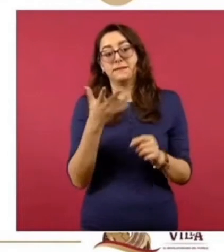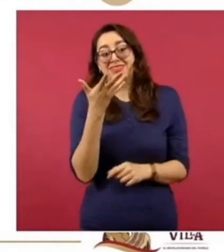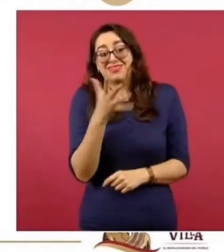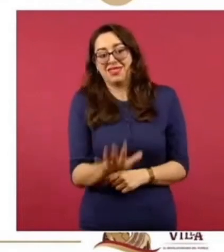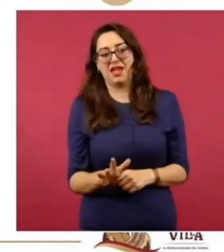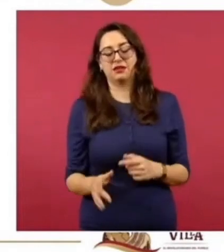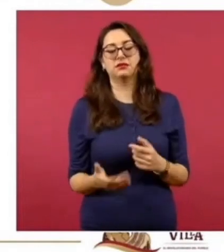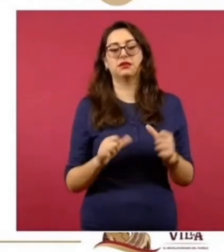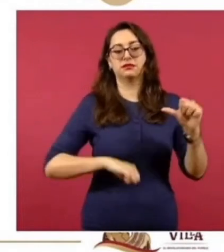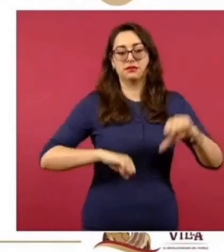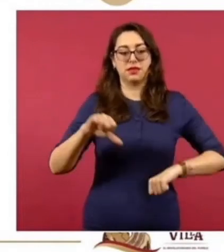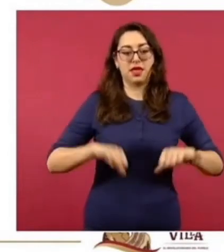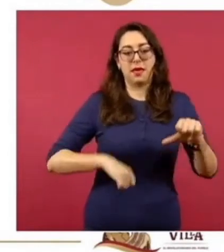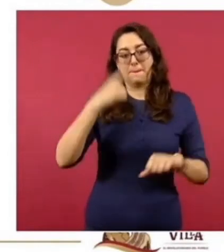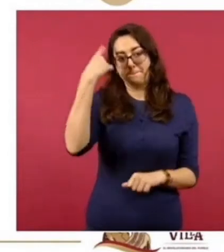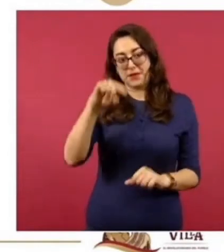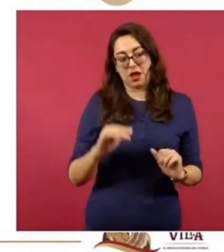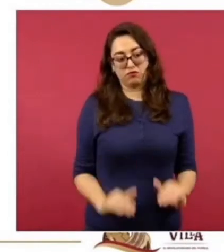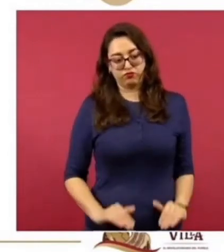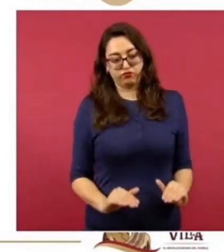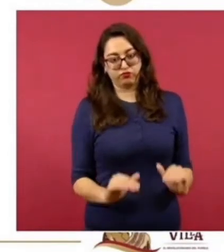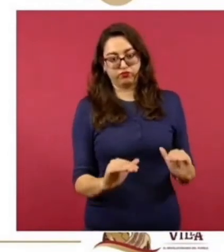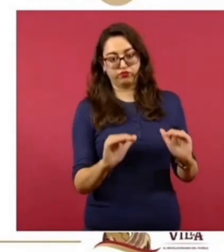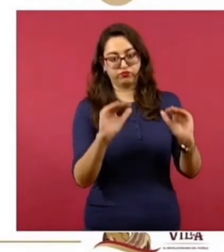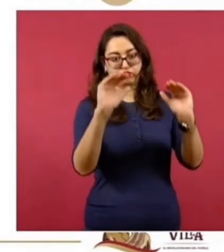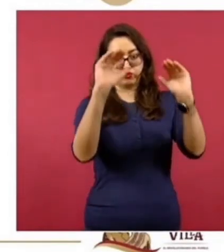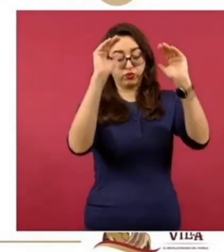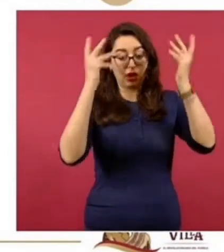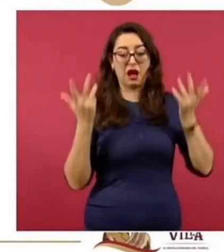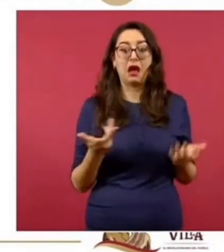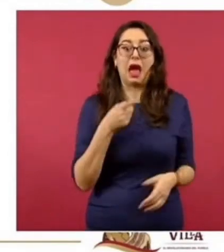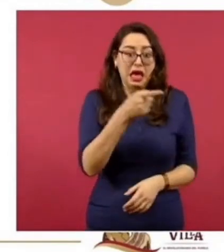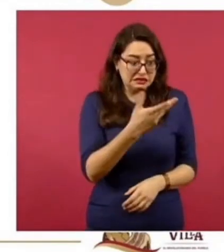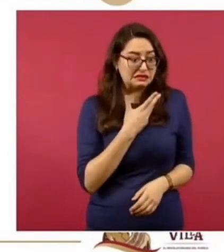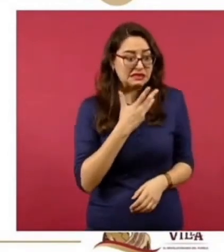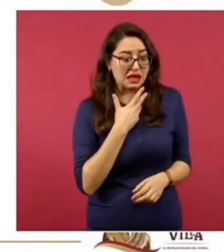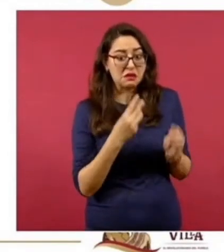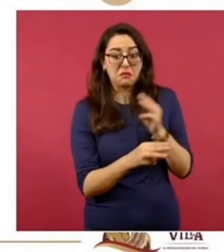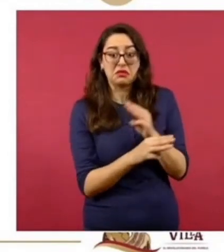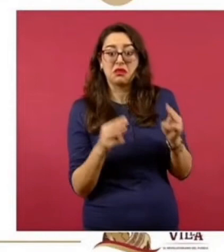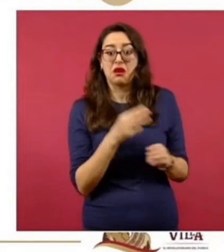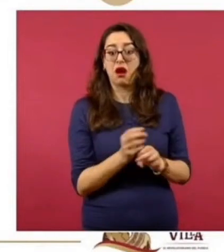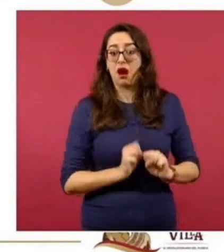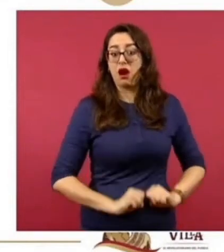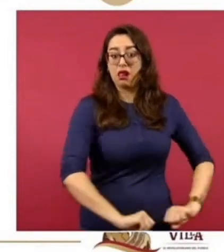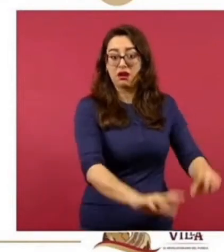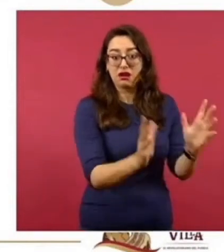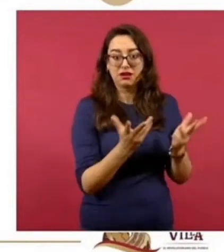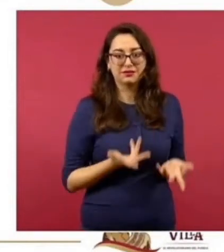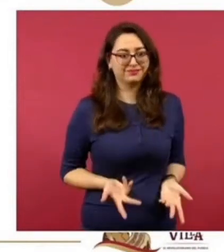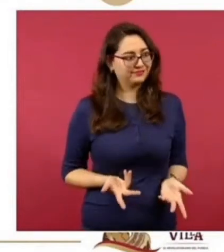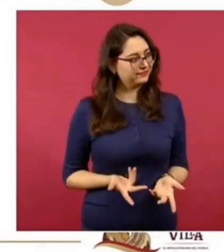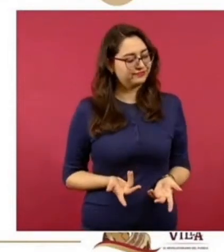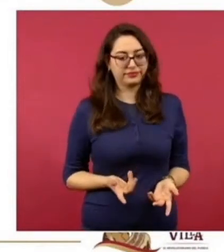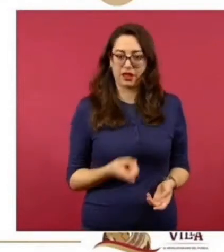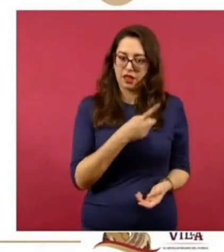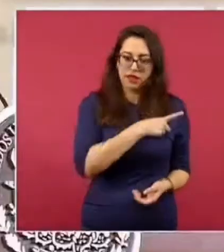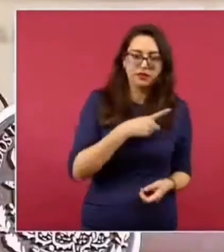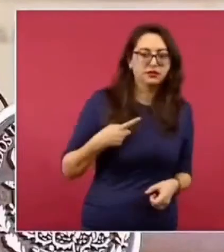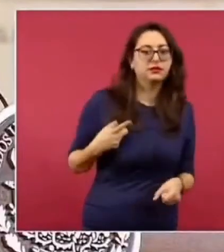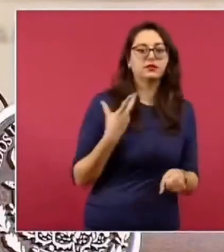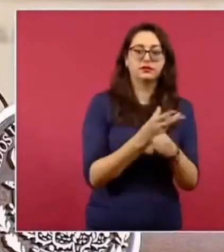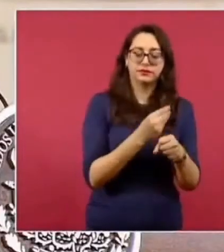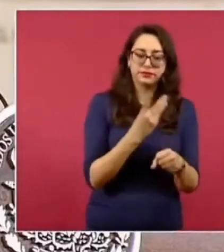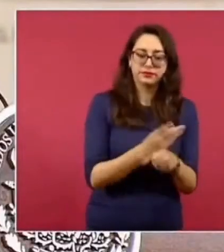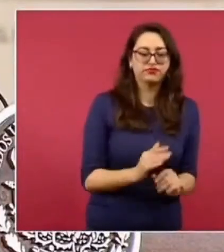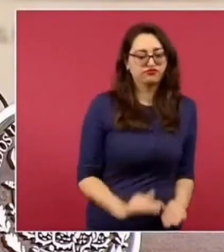Se armaron también anaqueles que estaban ahí, pero estaban sin ocupar y que ya se colocaron. Y también, pues, todo el tema de acomodo y fijación